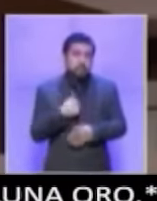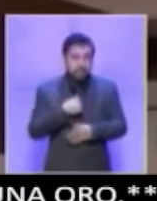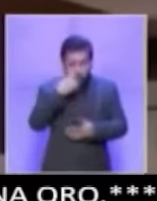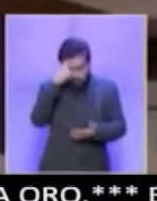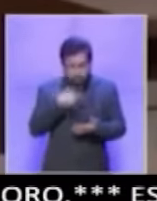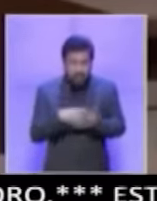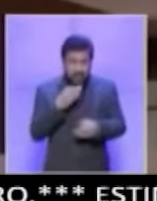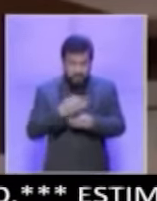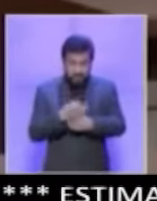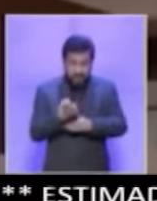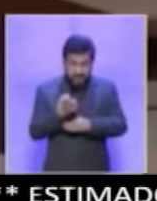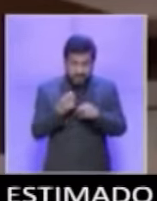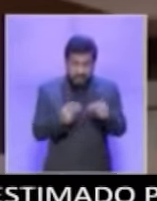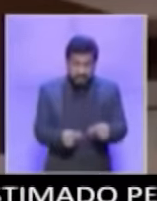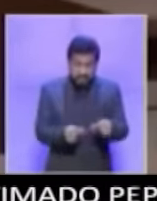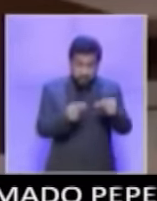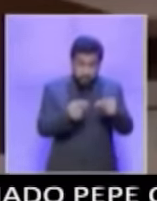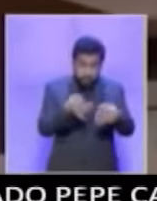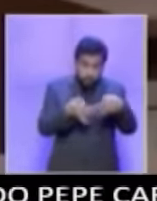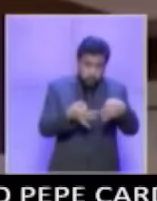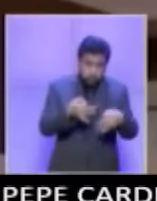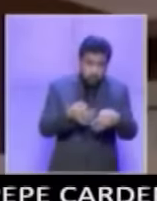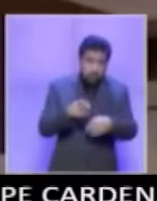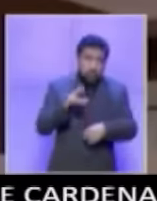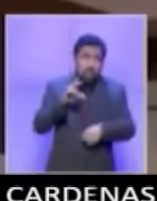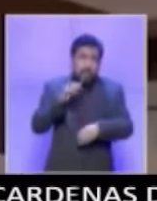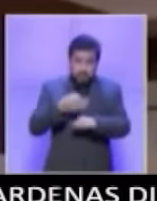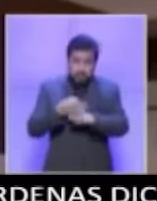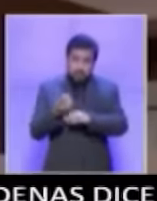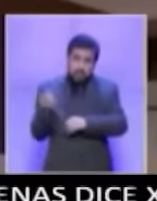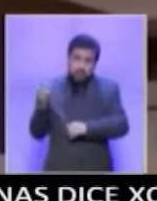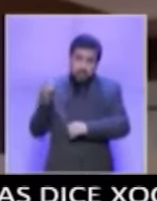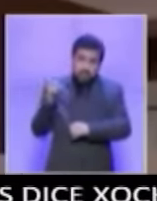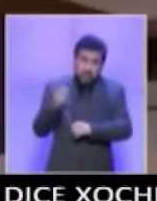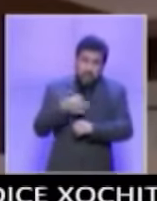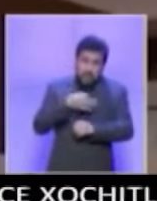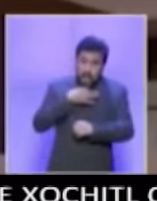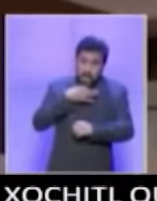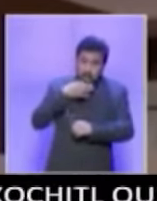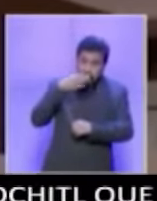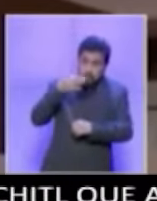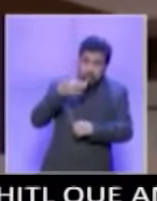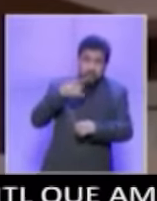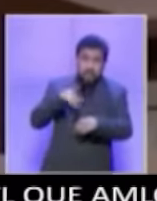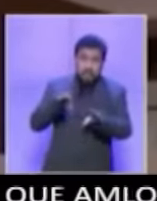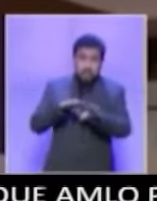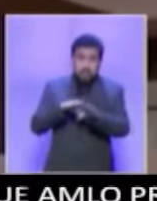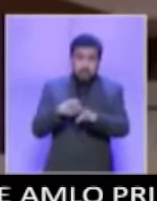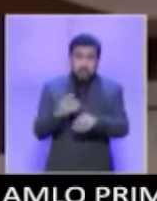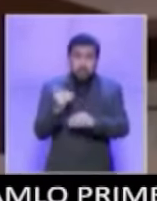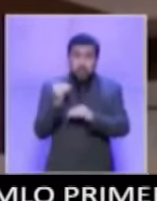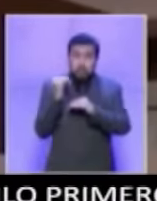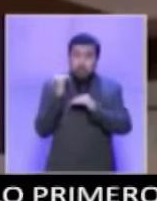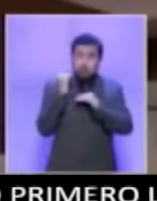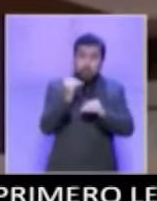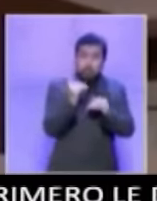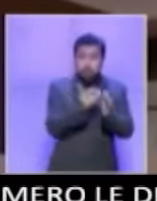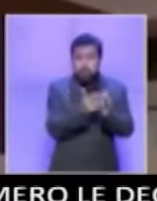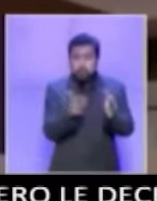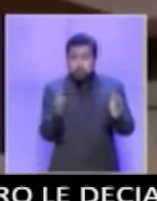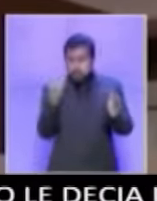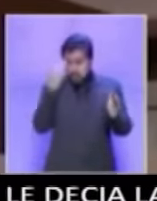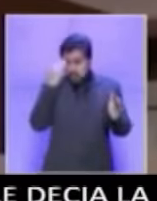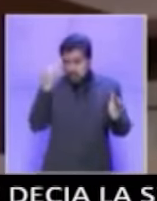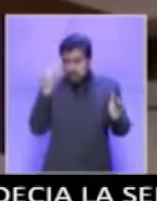xochil Gálvez Pero en fin me estoy adelantando demasiado Andrea verás que estés muy bien y gracias gracias